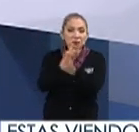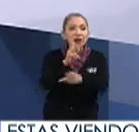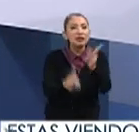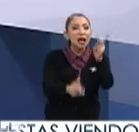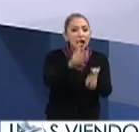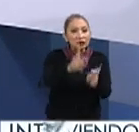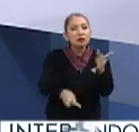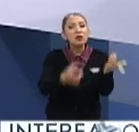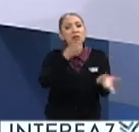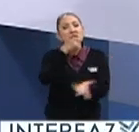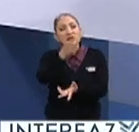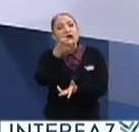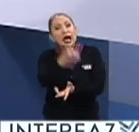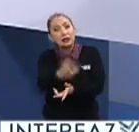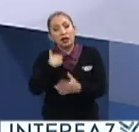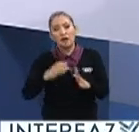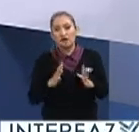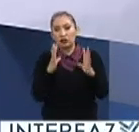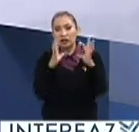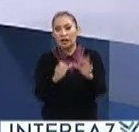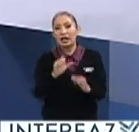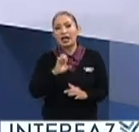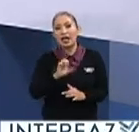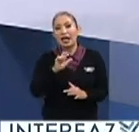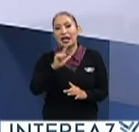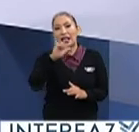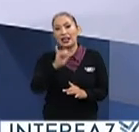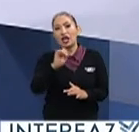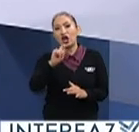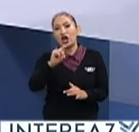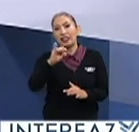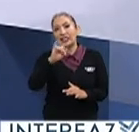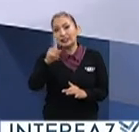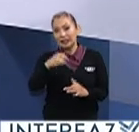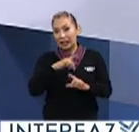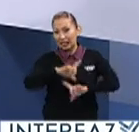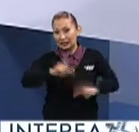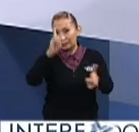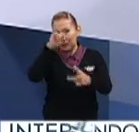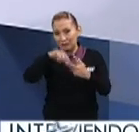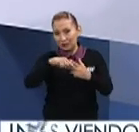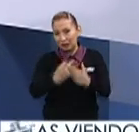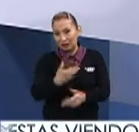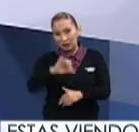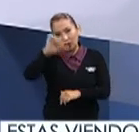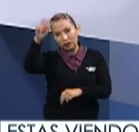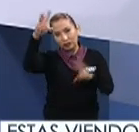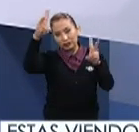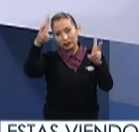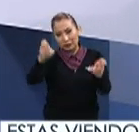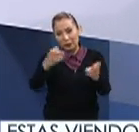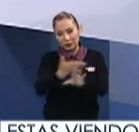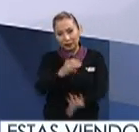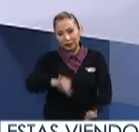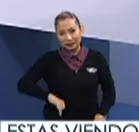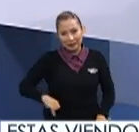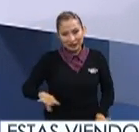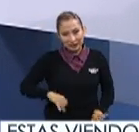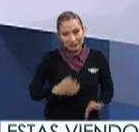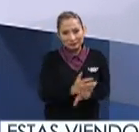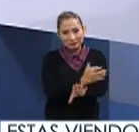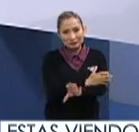platicándonos, contándonos esto desde la Fundación Ili Ortiz. Así que estamos listos para iniciar con este y otros temas muy